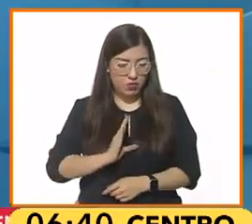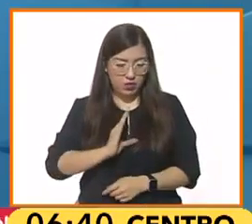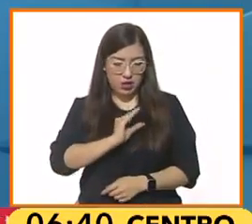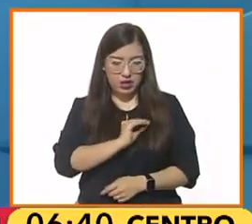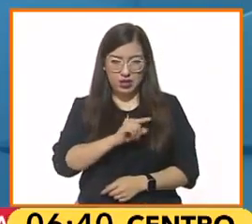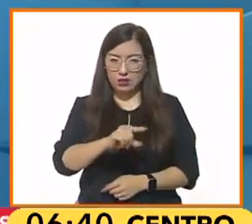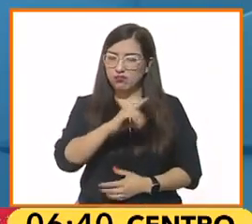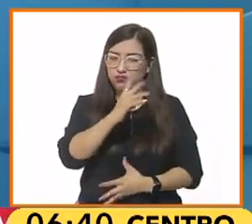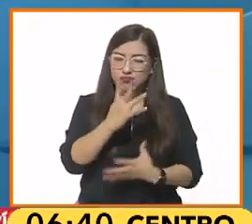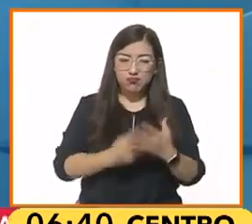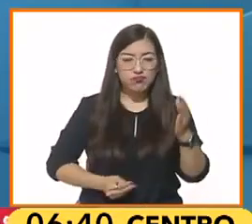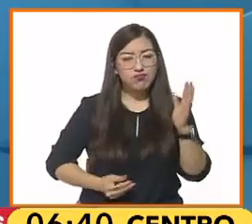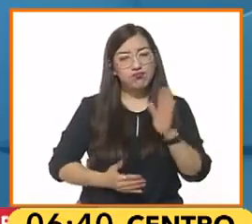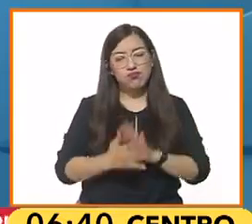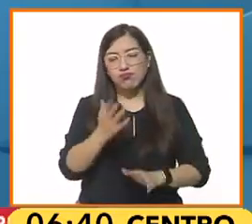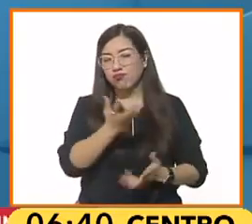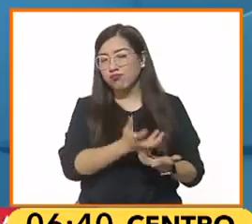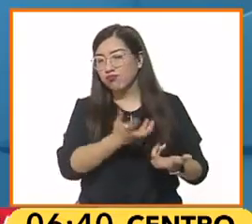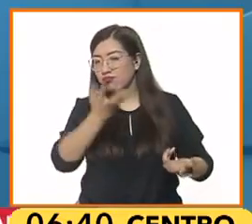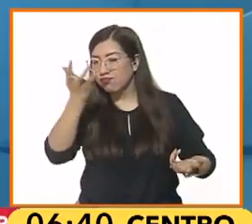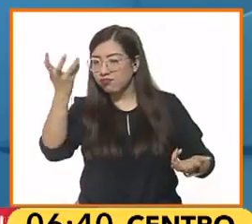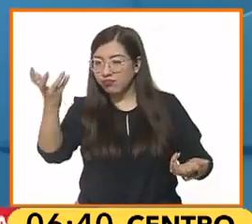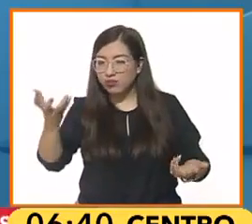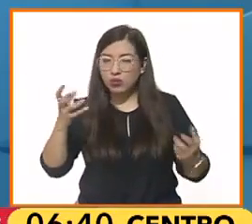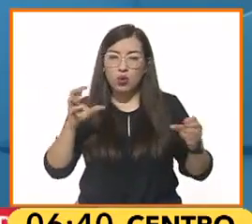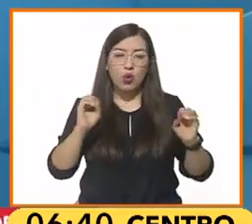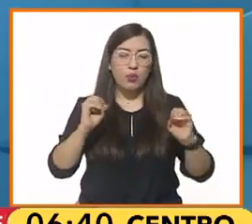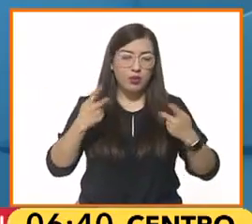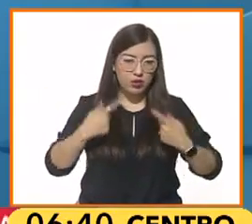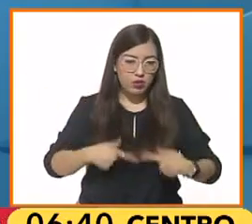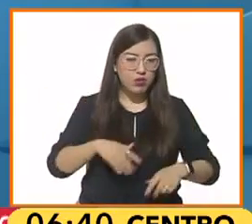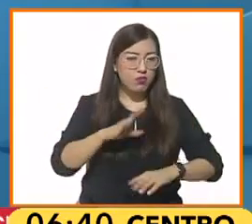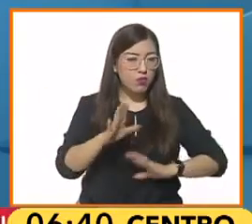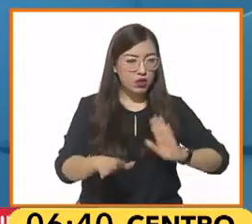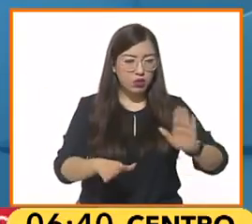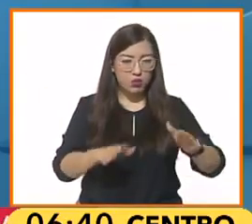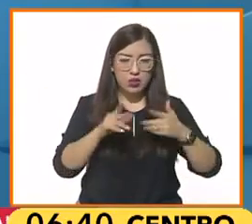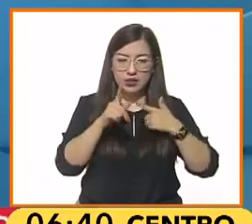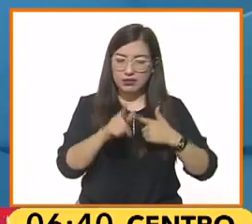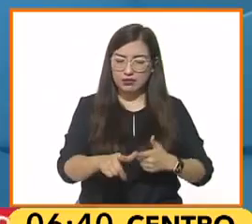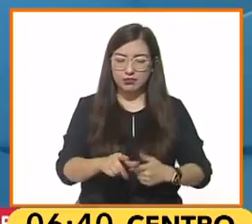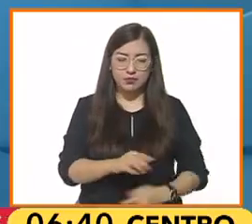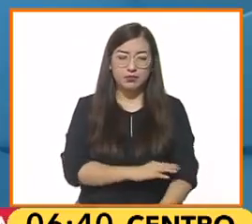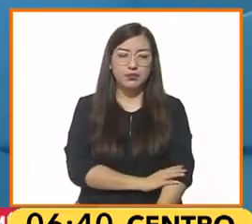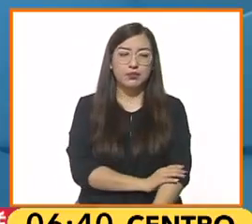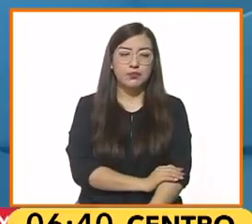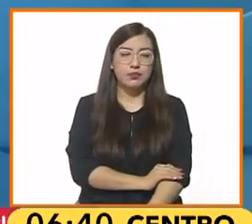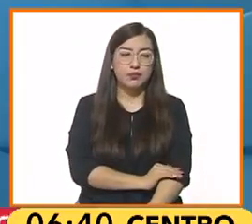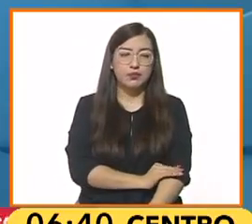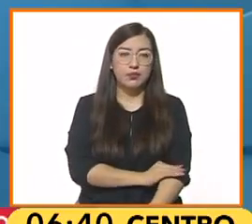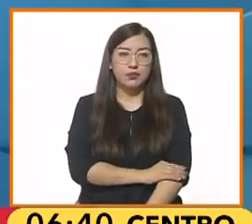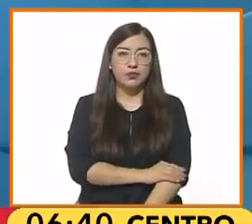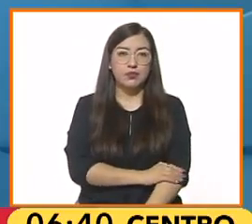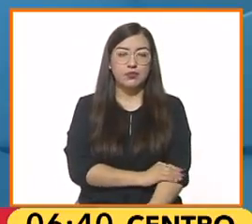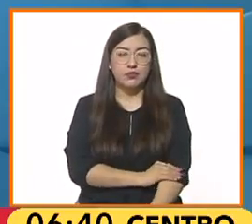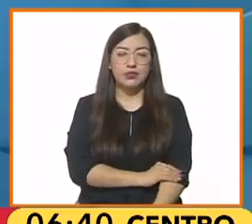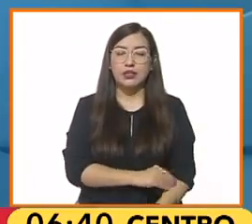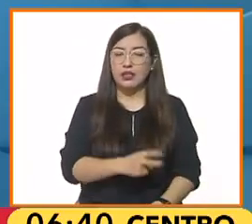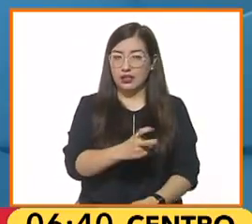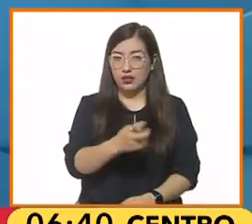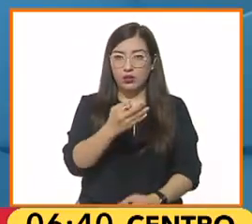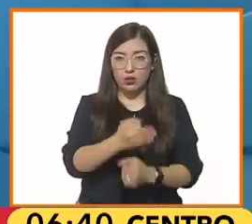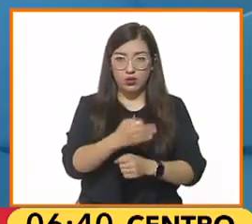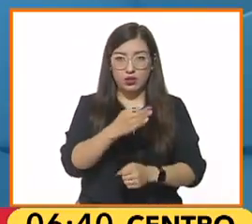víctimas caídas. Y como bien decíamos anteriormente, estamos en un momento en el que esto se da cuando la ley